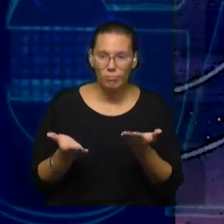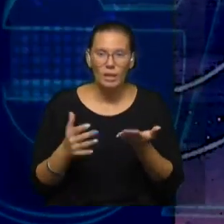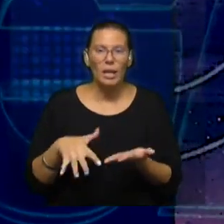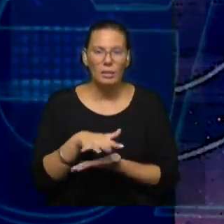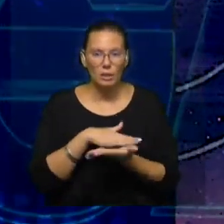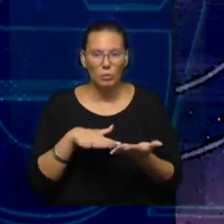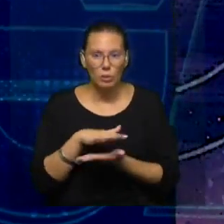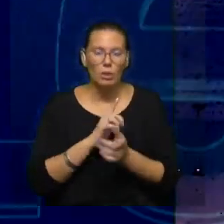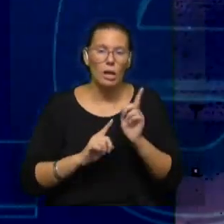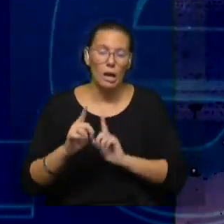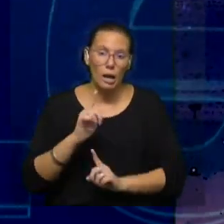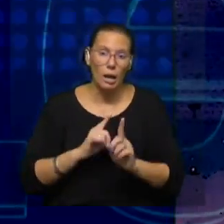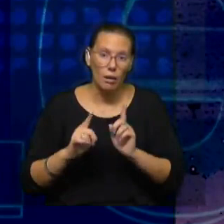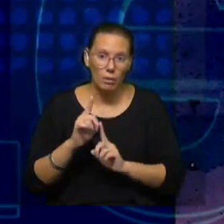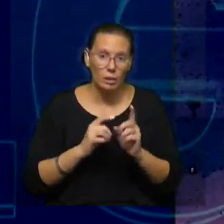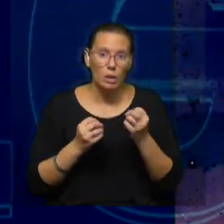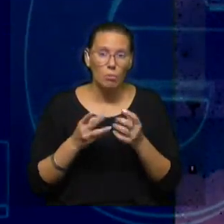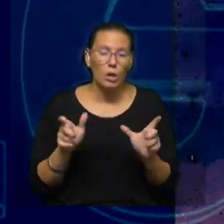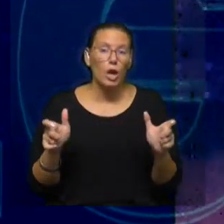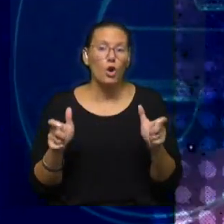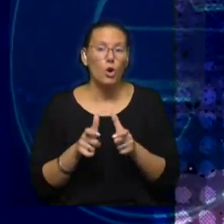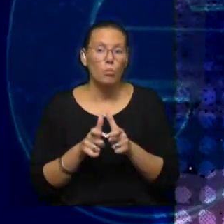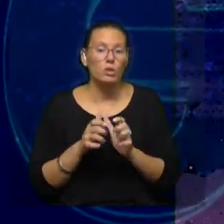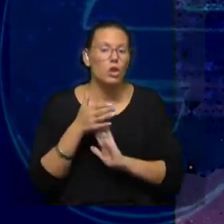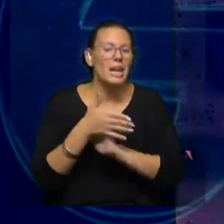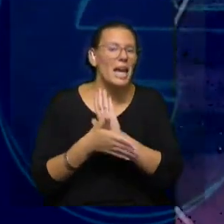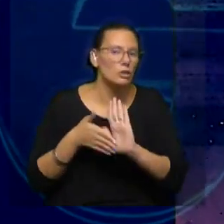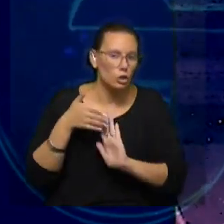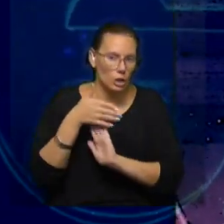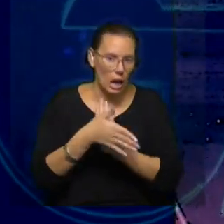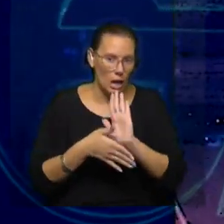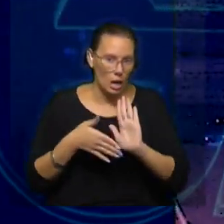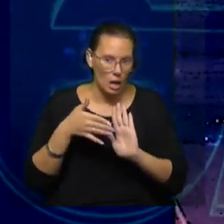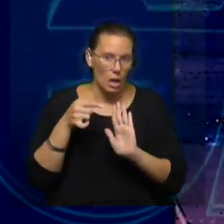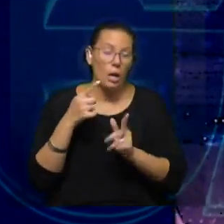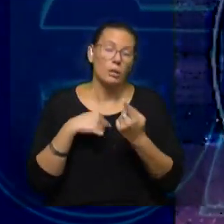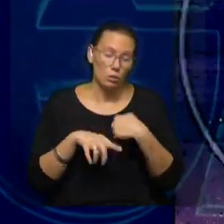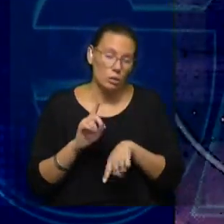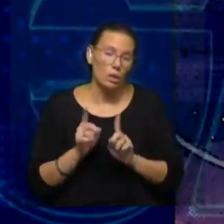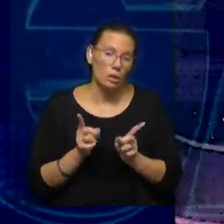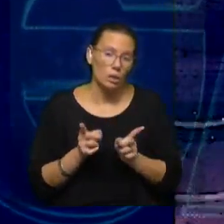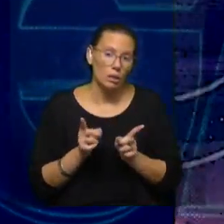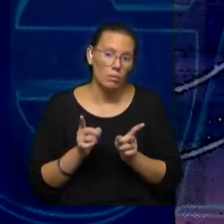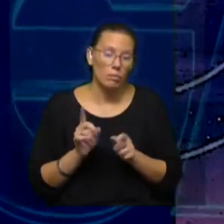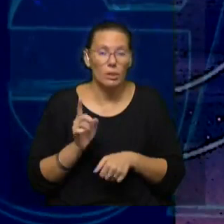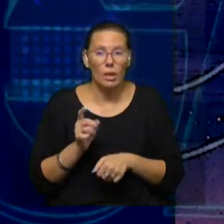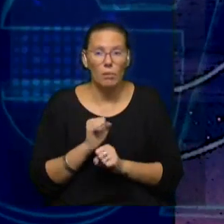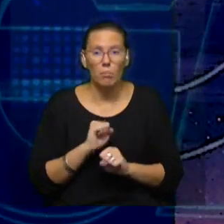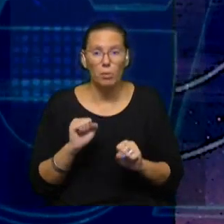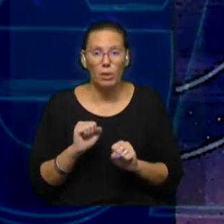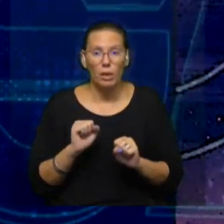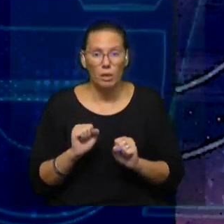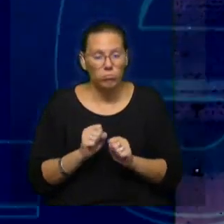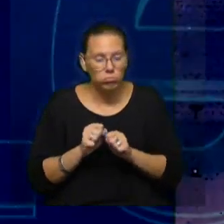situación macro que a veces se nos da con... Porque la comisión es una comisión nacional. Entonces, en esa medida tiene que poder asentarse